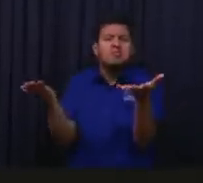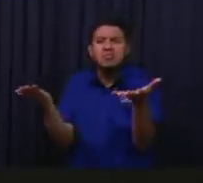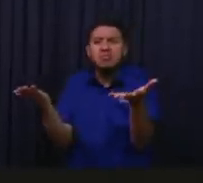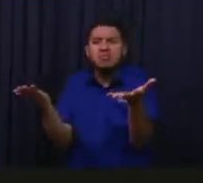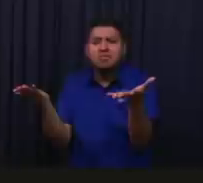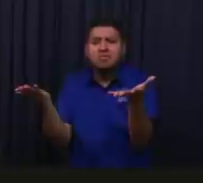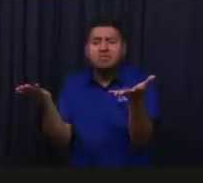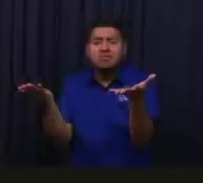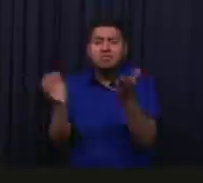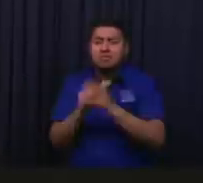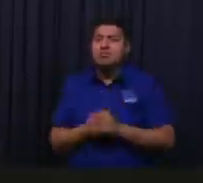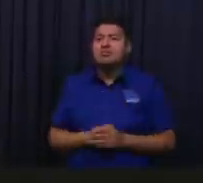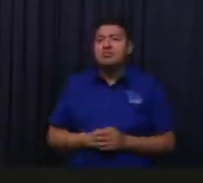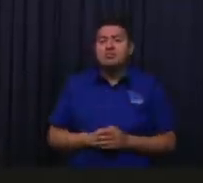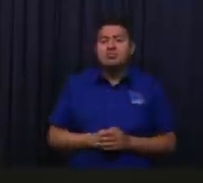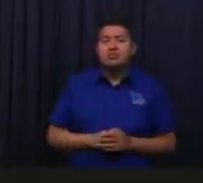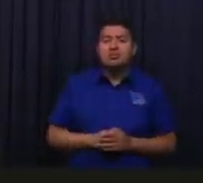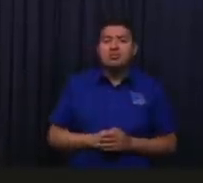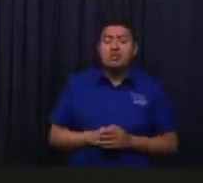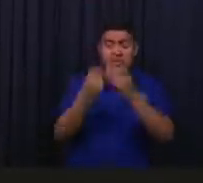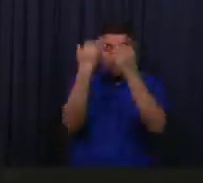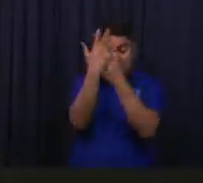Bueno, sí, la derramó. ¿Y qué se hizo?